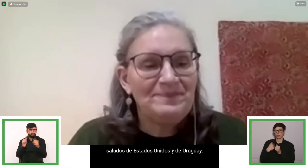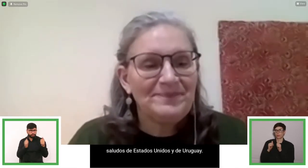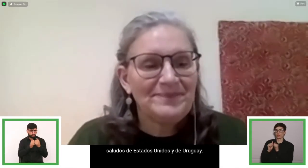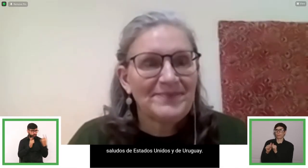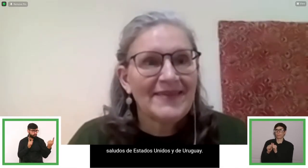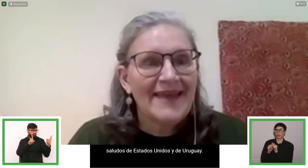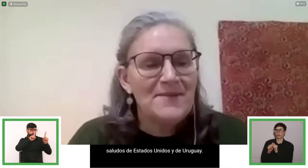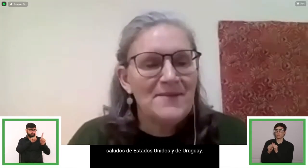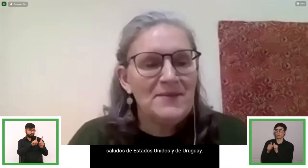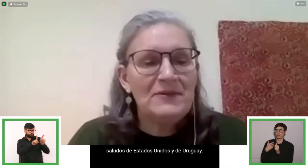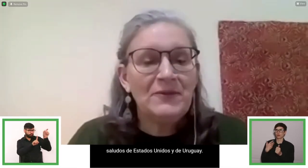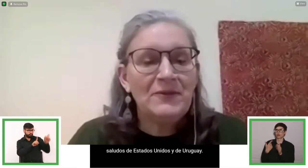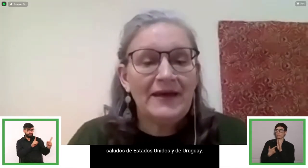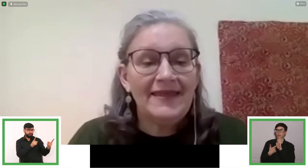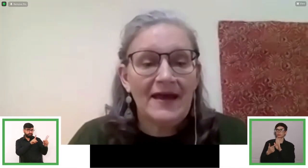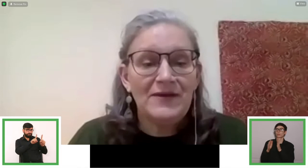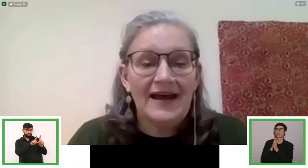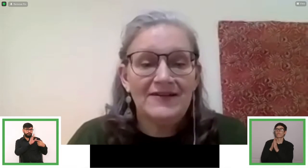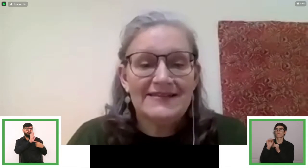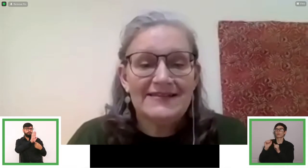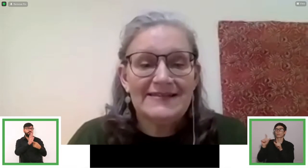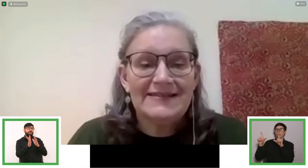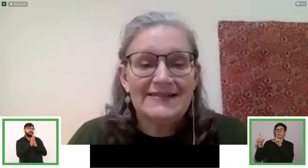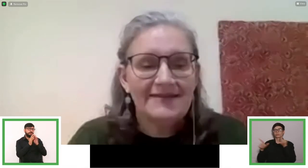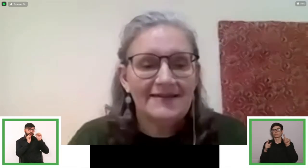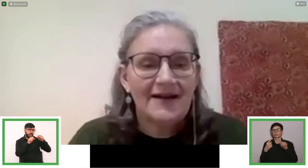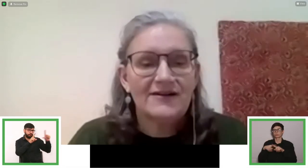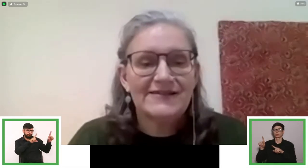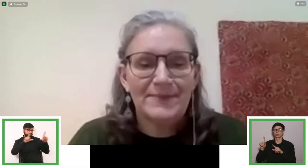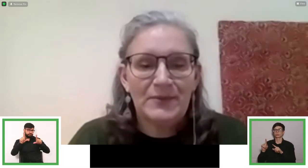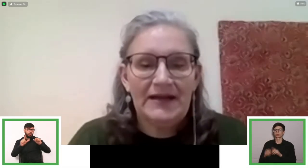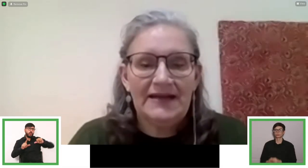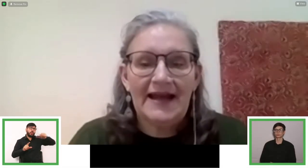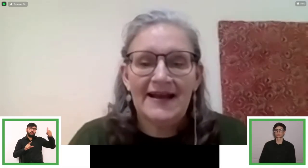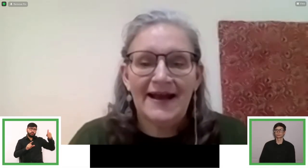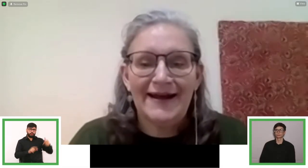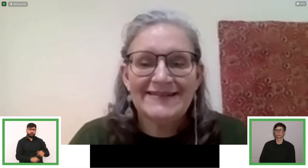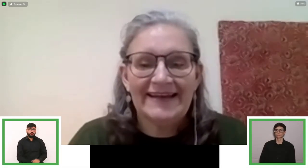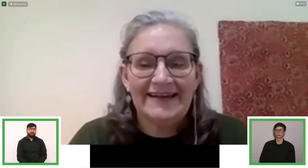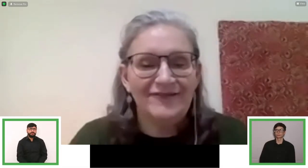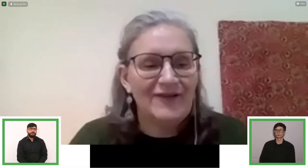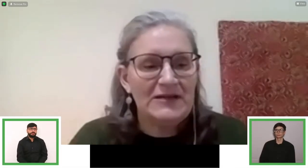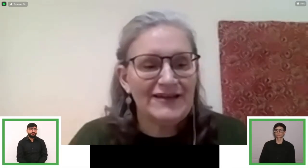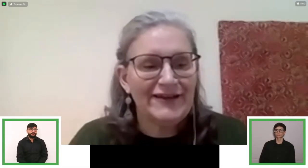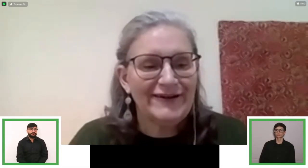Si pueden cambiar, por favor, la diapositiva. Las personas con